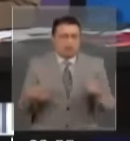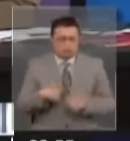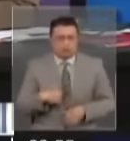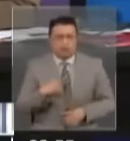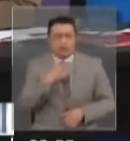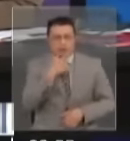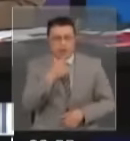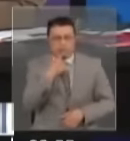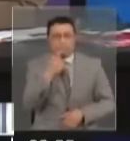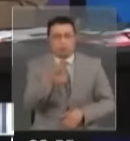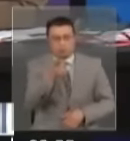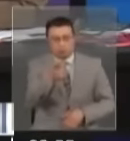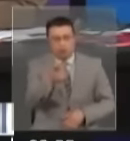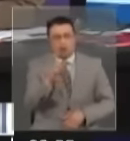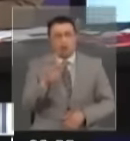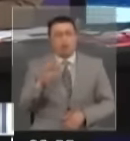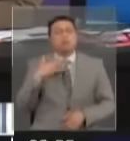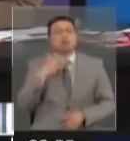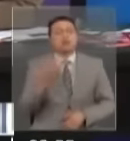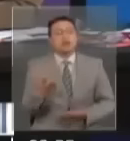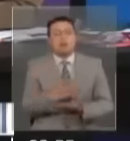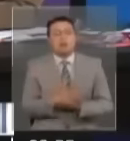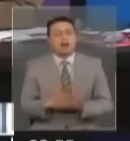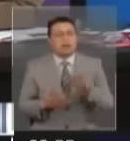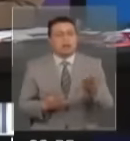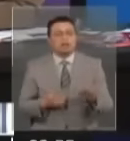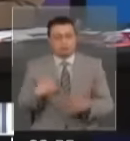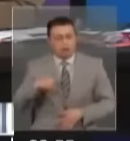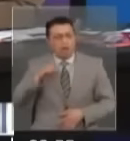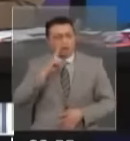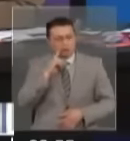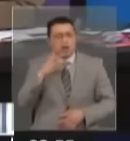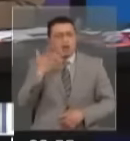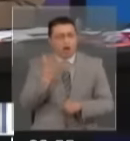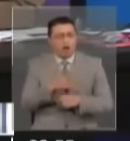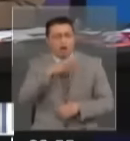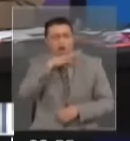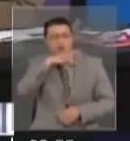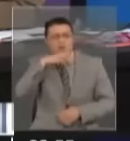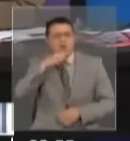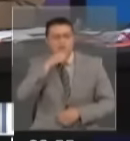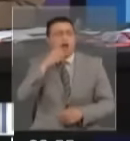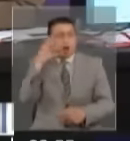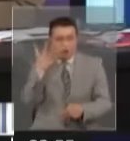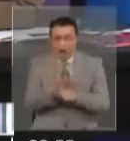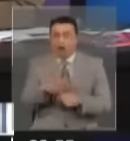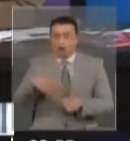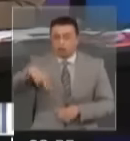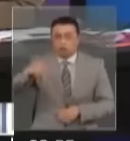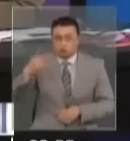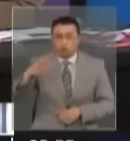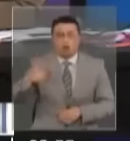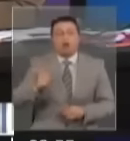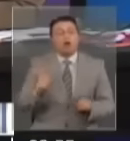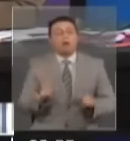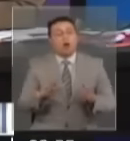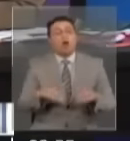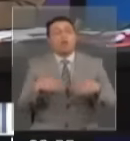preguntarle, alcalde, ¿por qué ocurre eso? ¿Por qué teniendo nosotros una población de adulto mayor tan significativa, no se ha